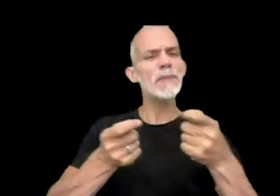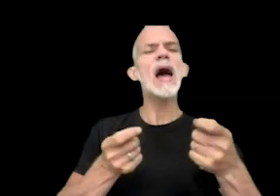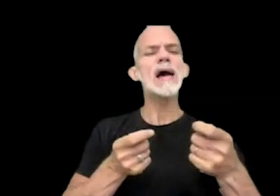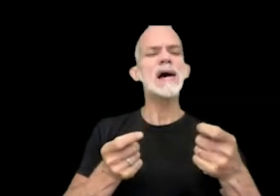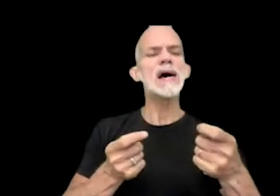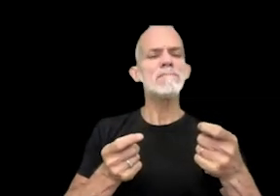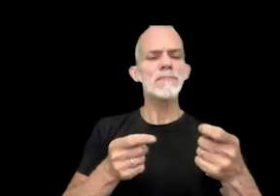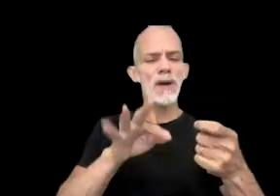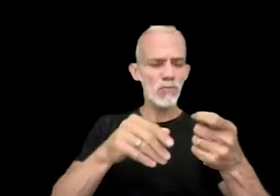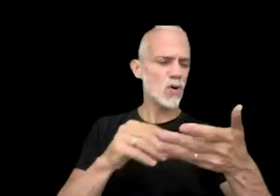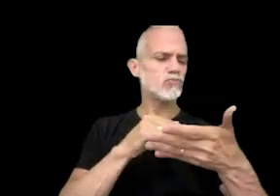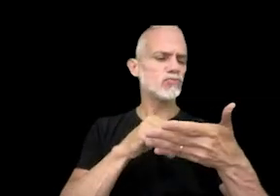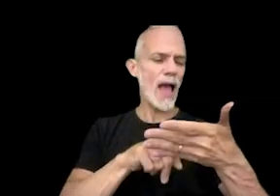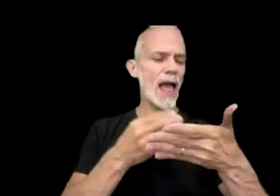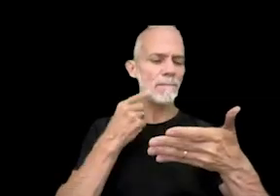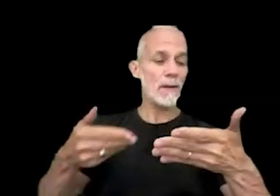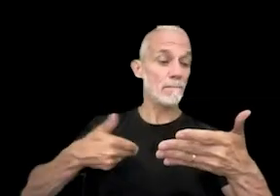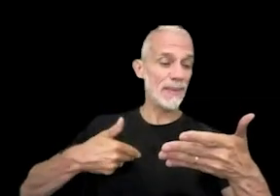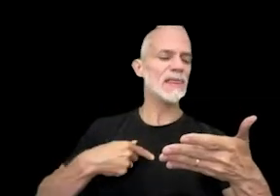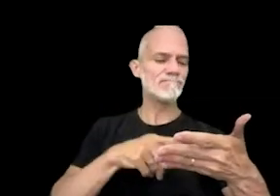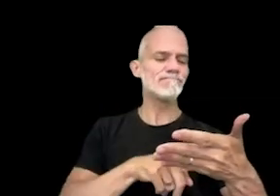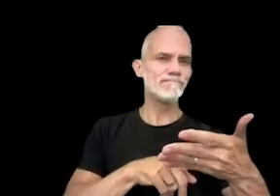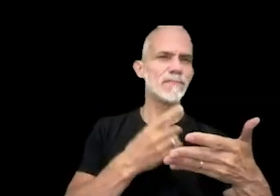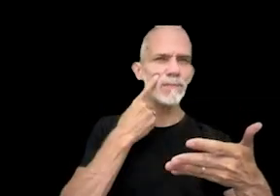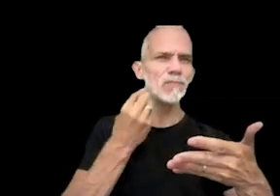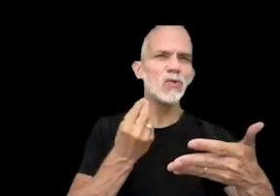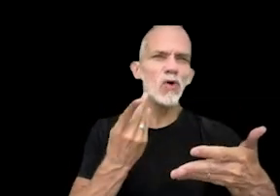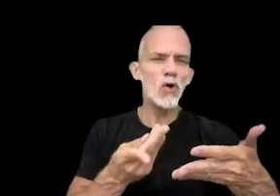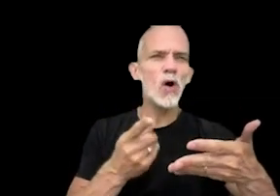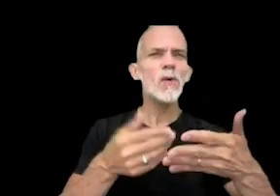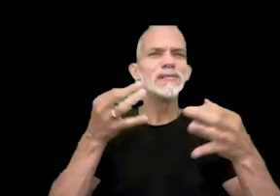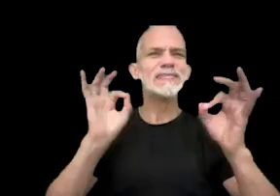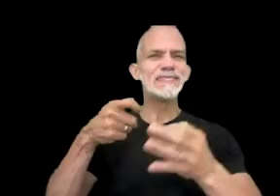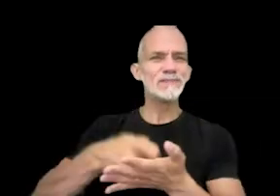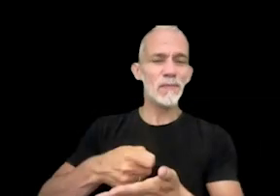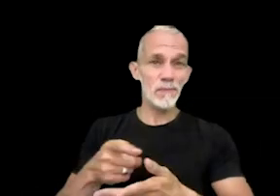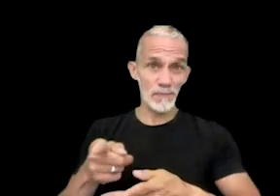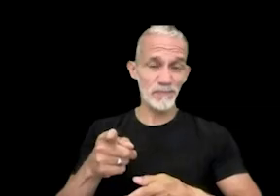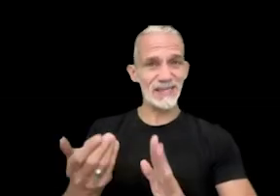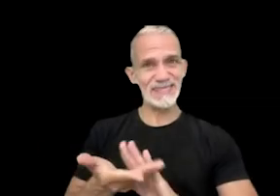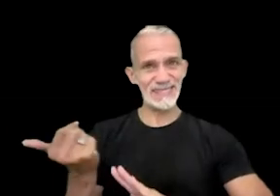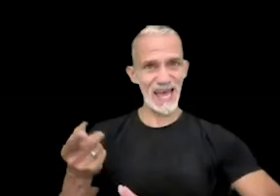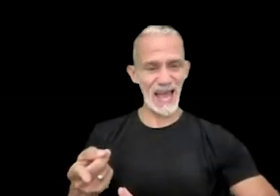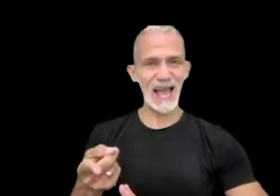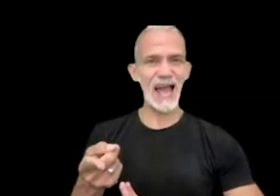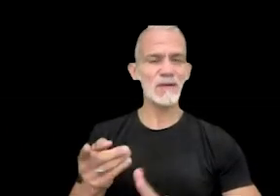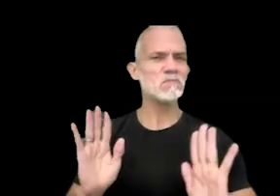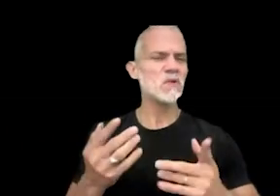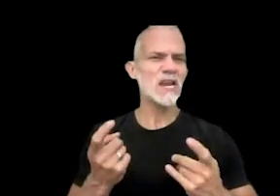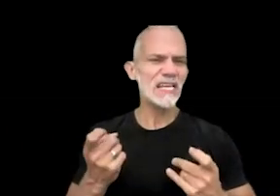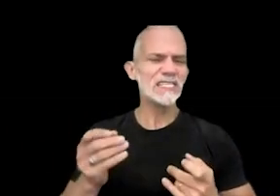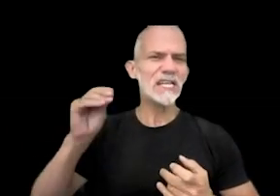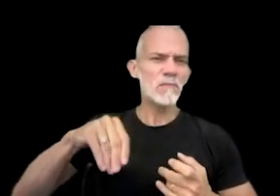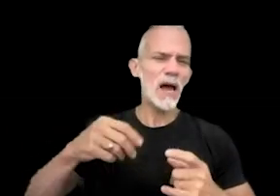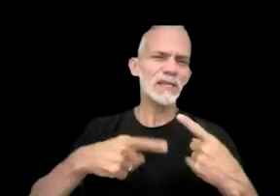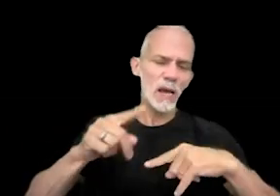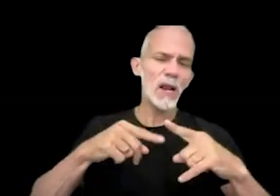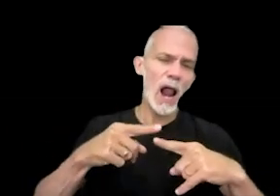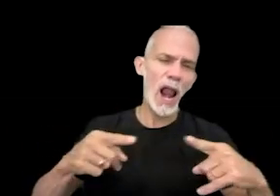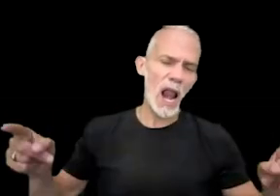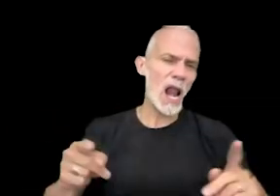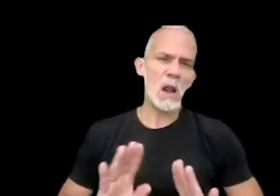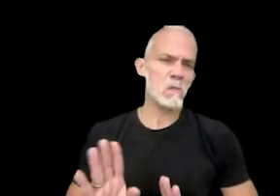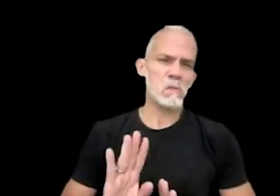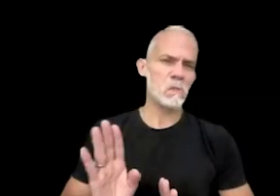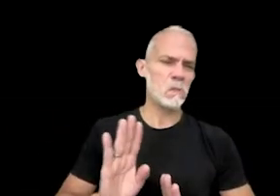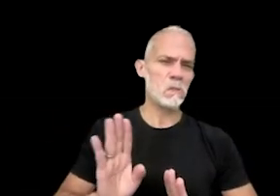resolver la solicitud de exclusión del régimen sin necesidad de hacer